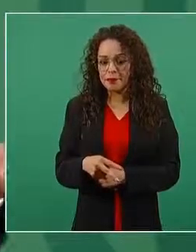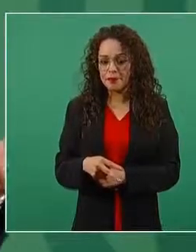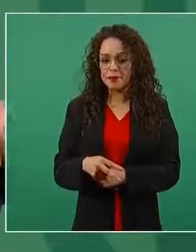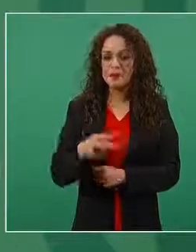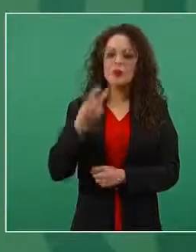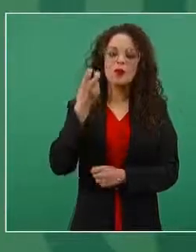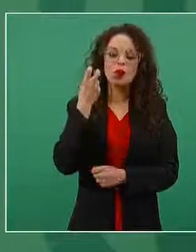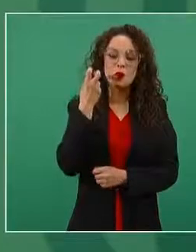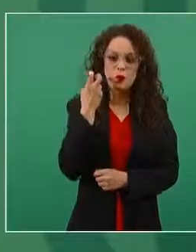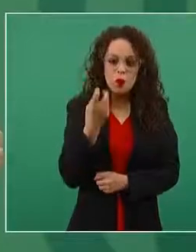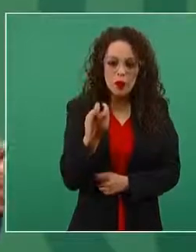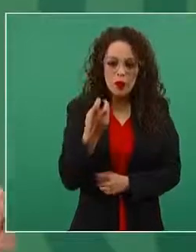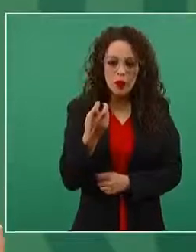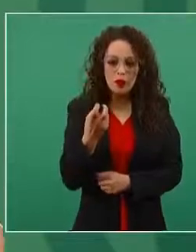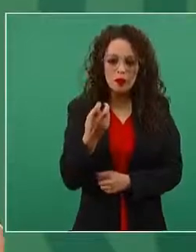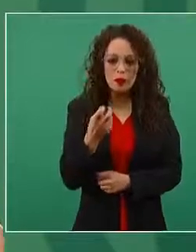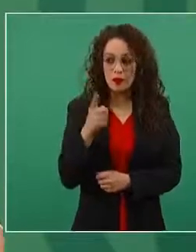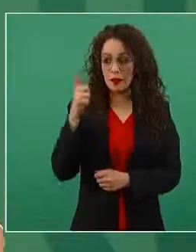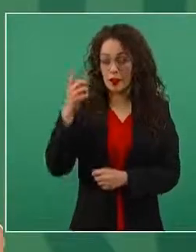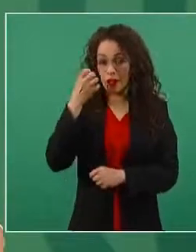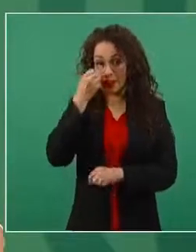se llevan a la secretaria de Energía